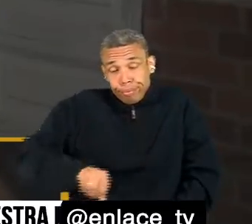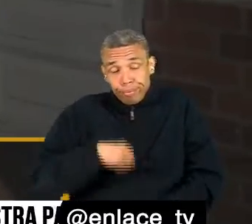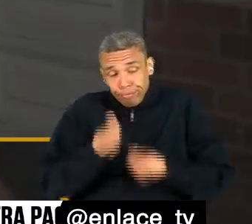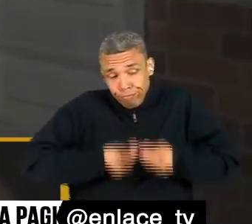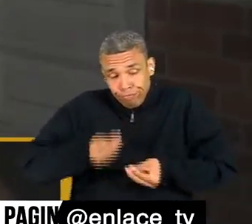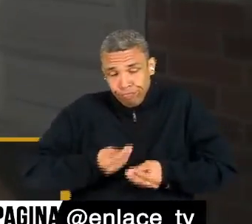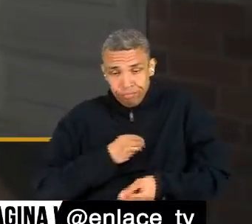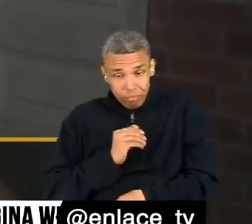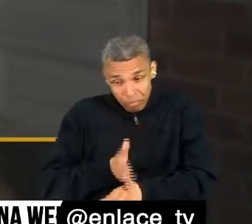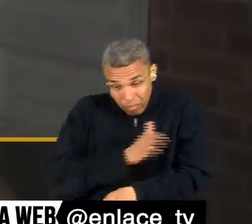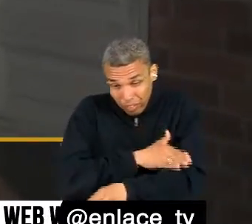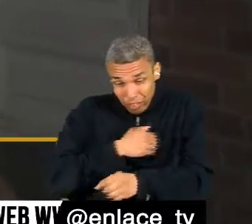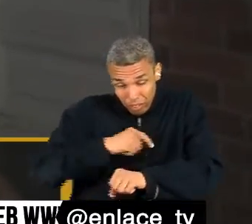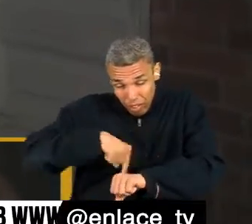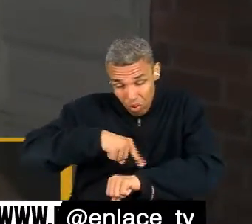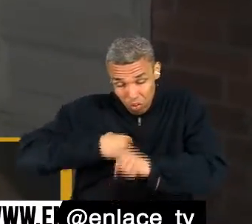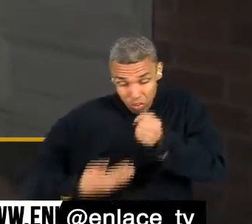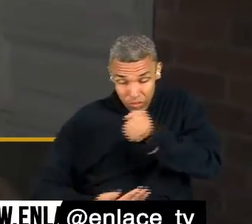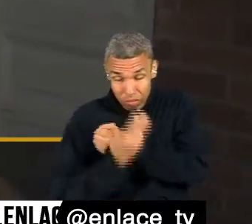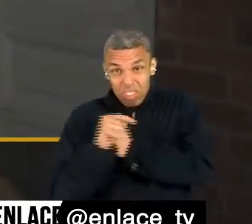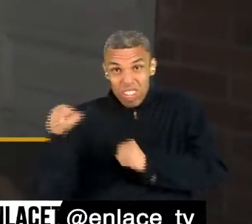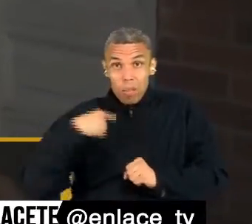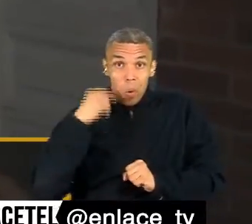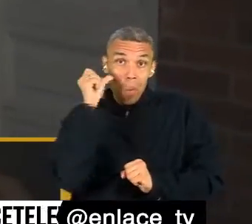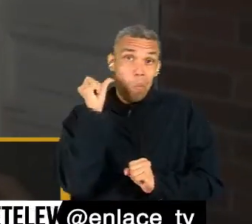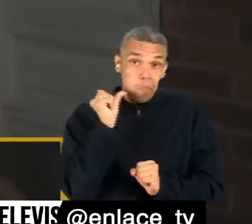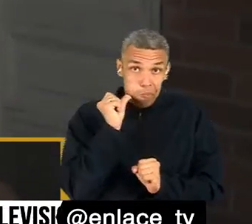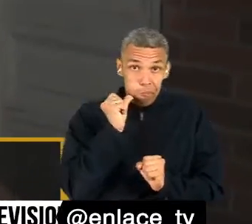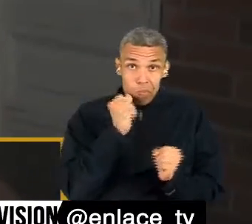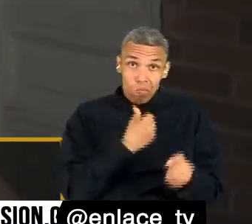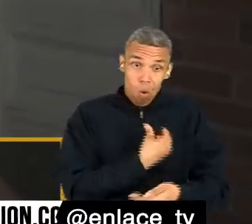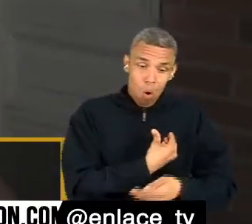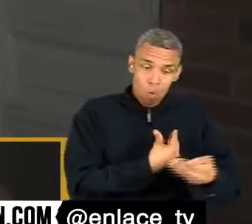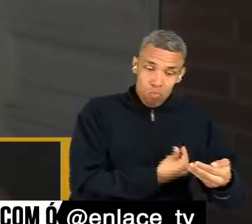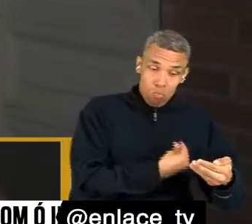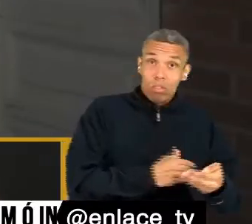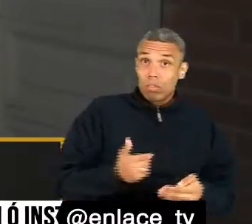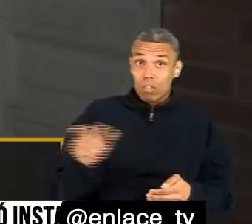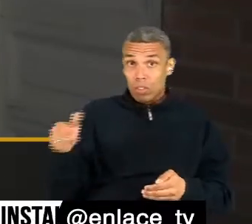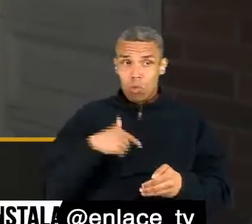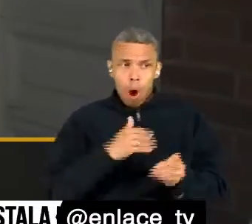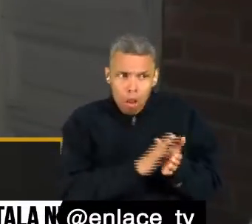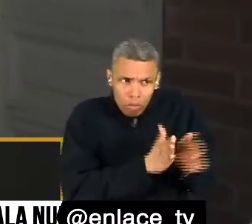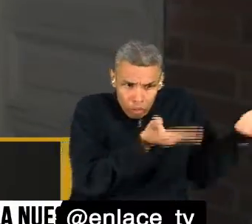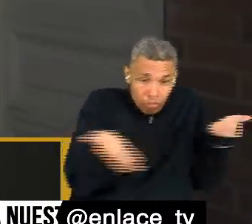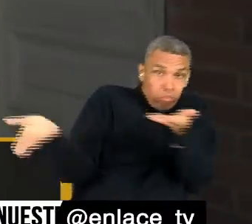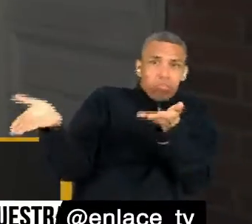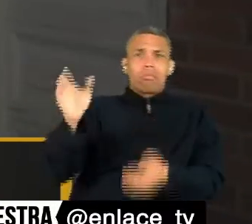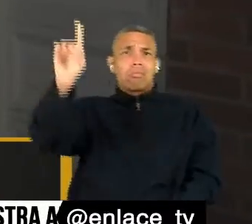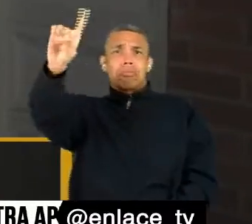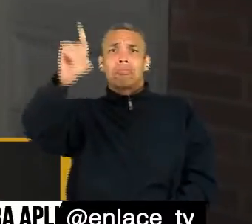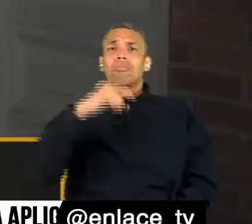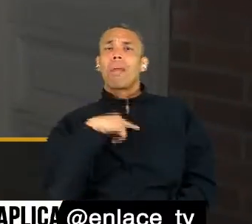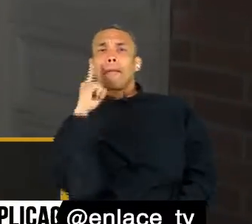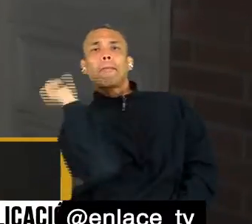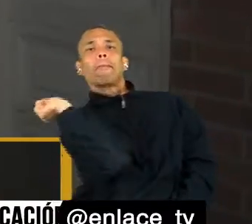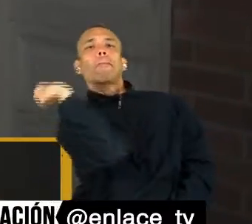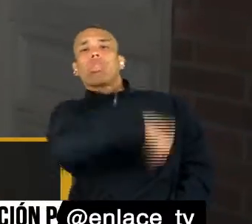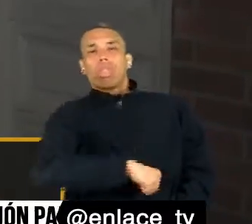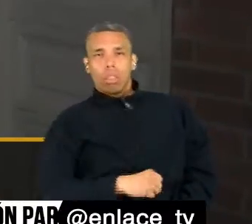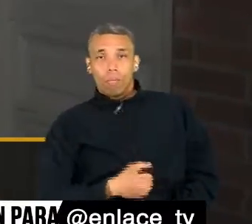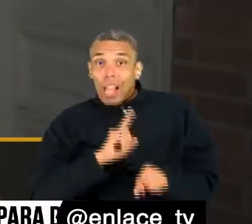hay prioridad para mujeres embarazadas ni para muchachas lactantes. Hoy porque no hay, pero hay oportunidades en las que uno ha venido y encuentra a las niñas, las mujeres